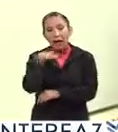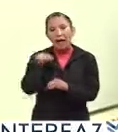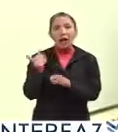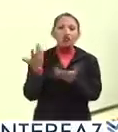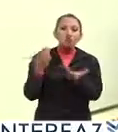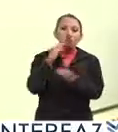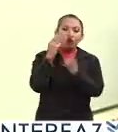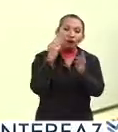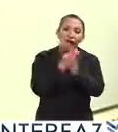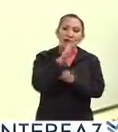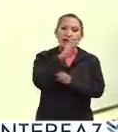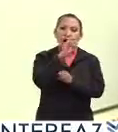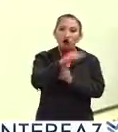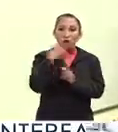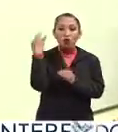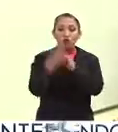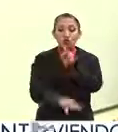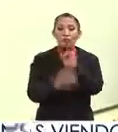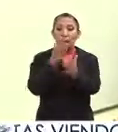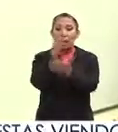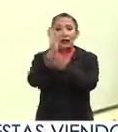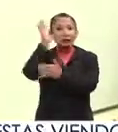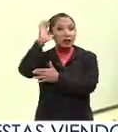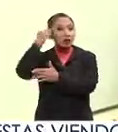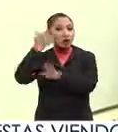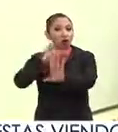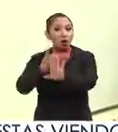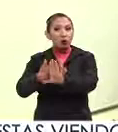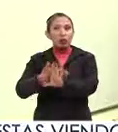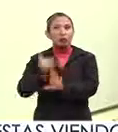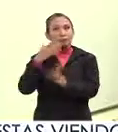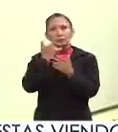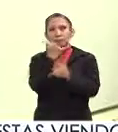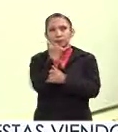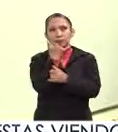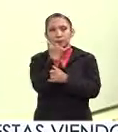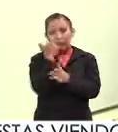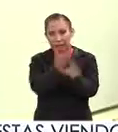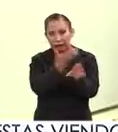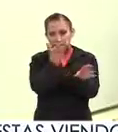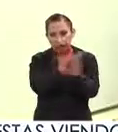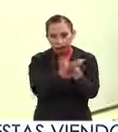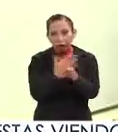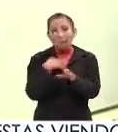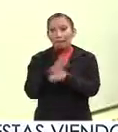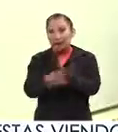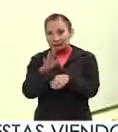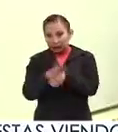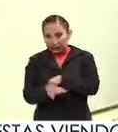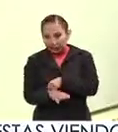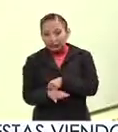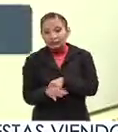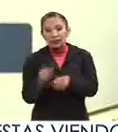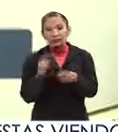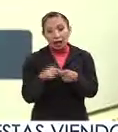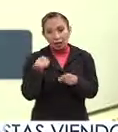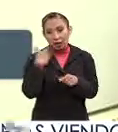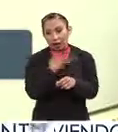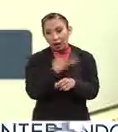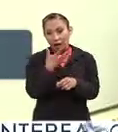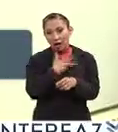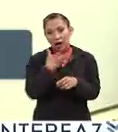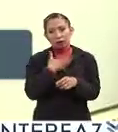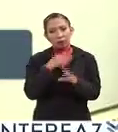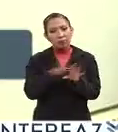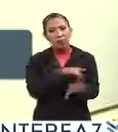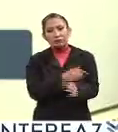mundial, pité la final de China contra, Estados Unidos, Brasil, y ahí tengo el set